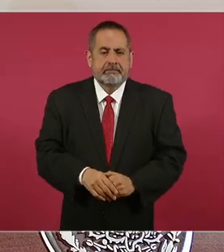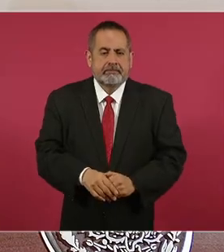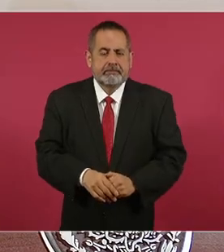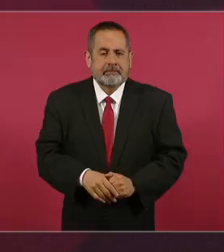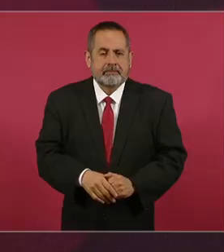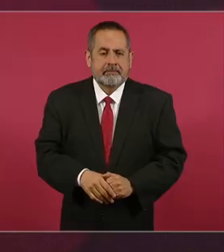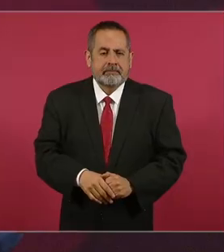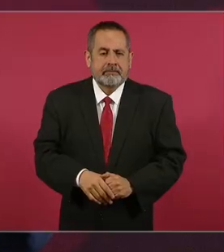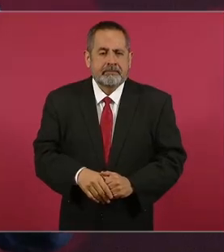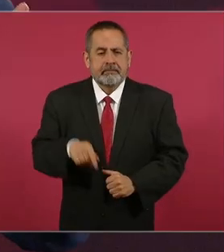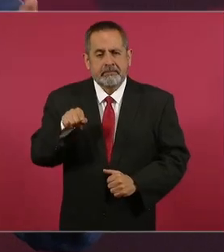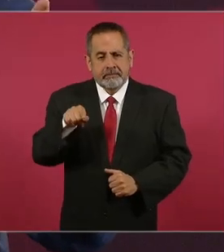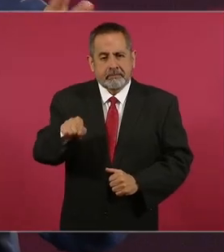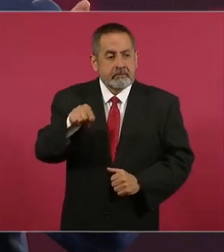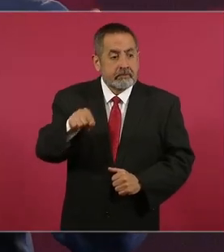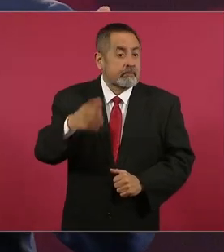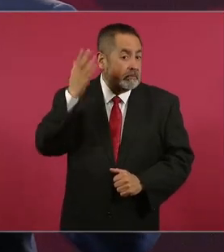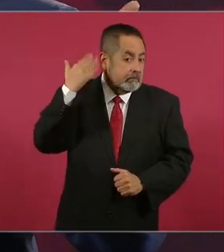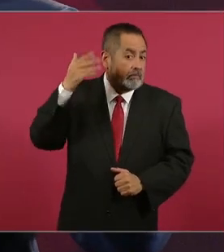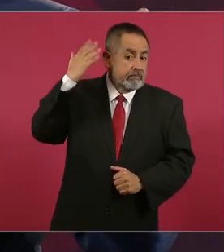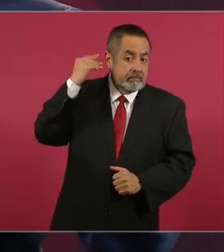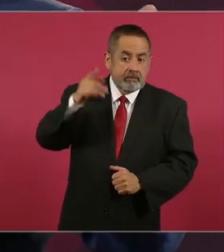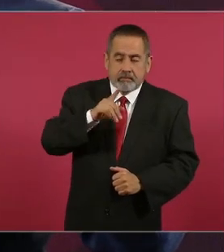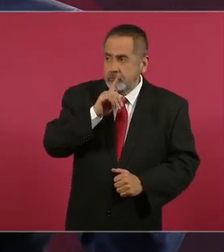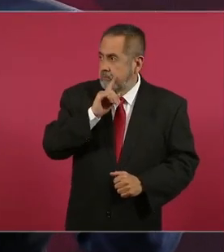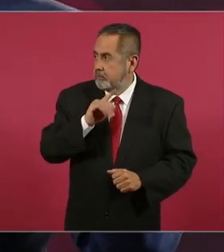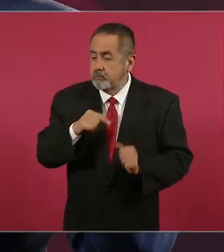donde habían pistas clandestinas.